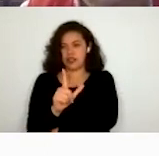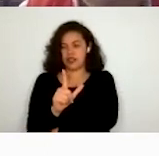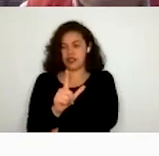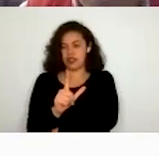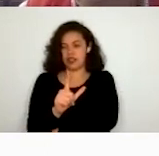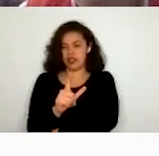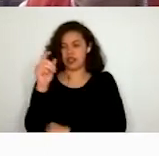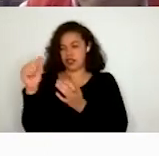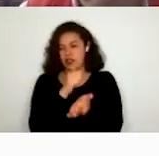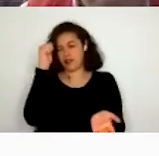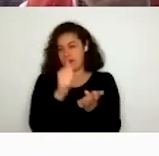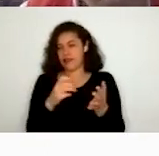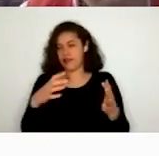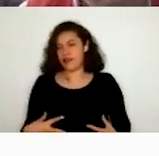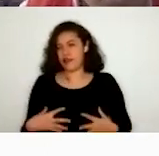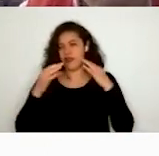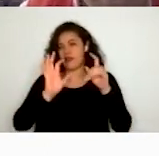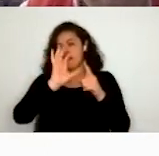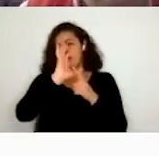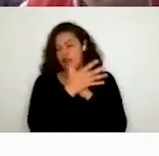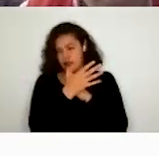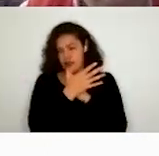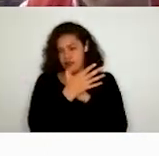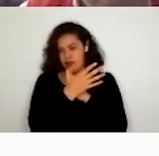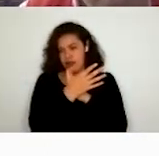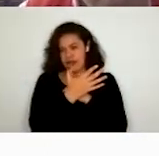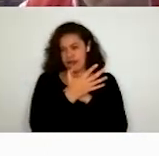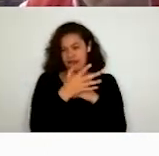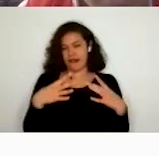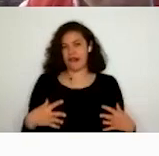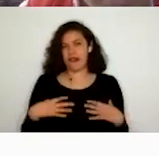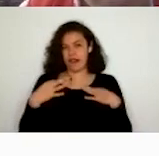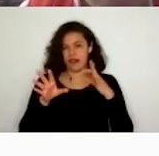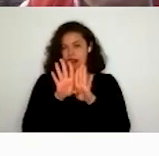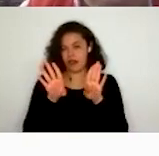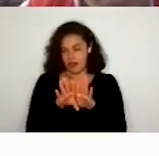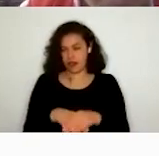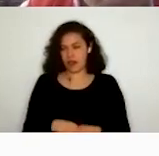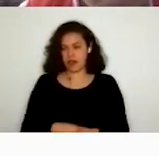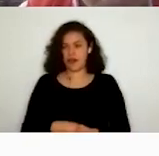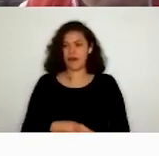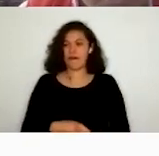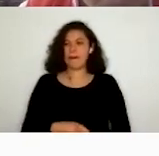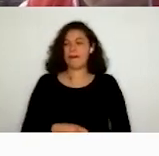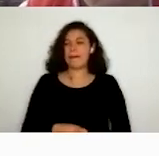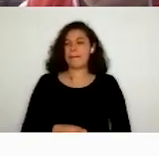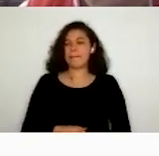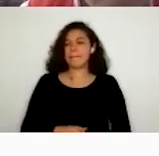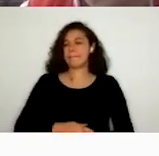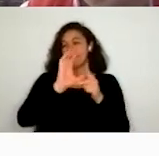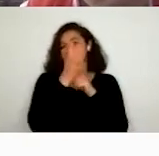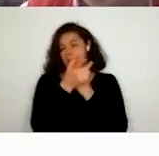acta de constitución del comité, cómo está constituida, de las funciones del Comité Interno de Protección